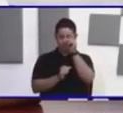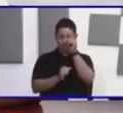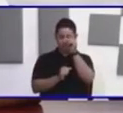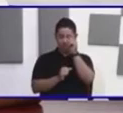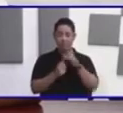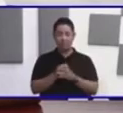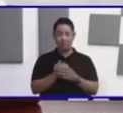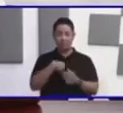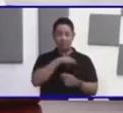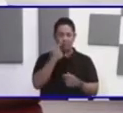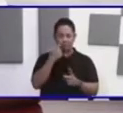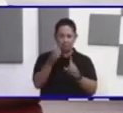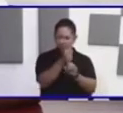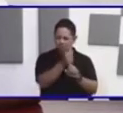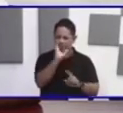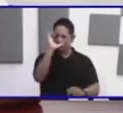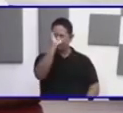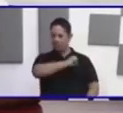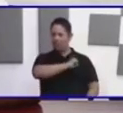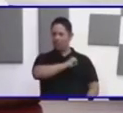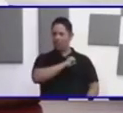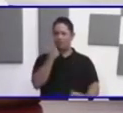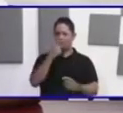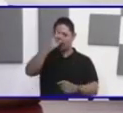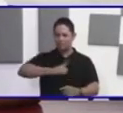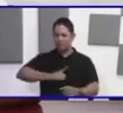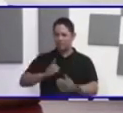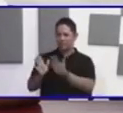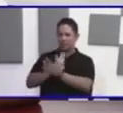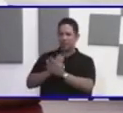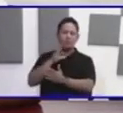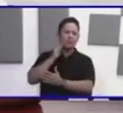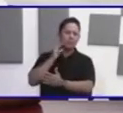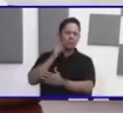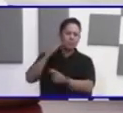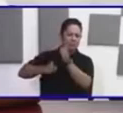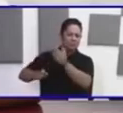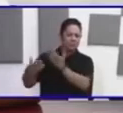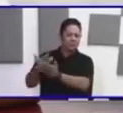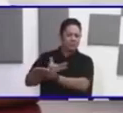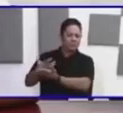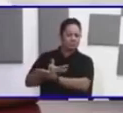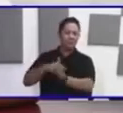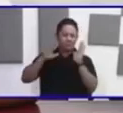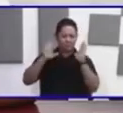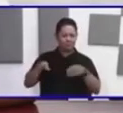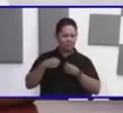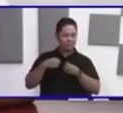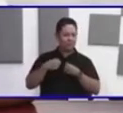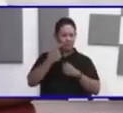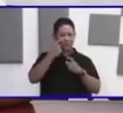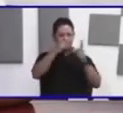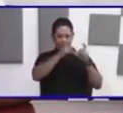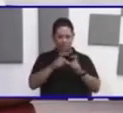dado lugar a tomar decisiones amparados en eso, en las personas que saben del tema. Así que cuando ustedes vieron en las fotografías